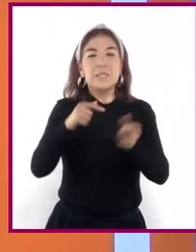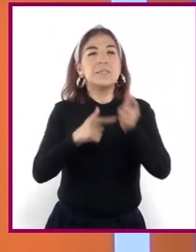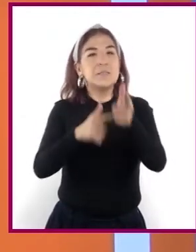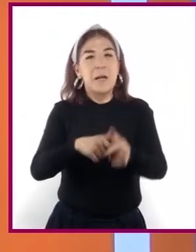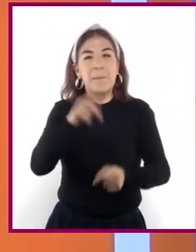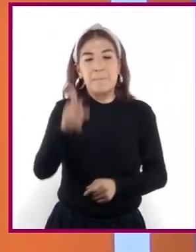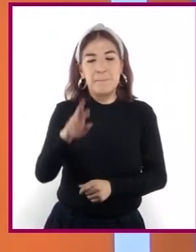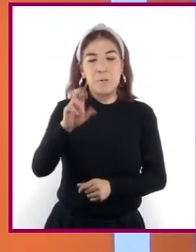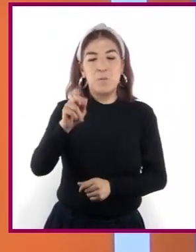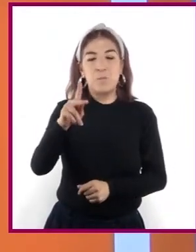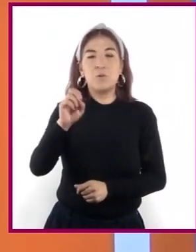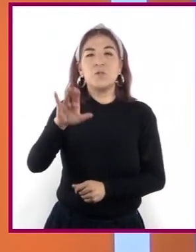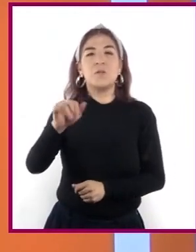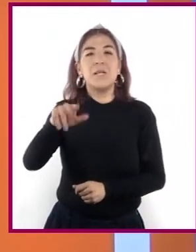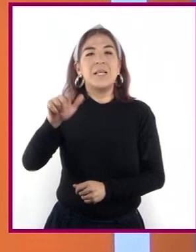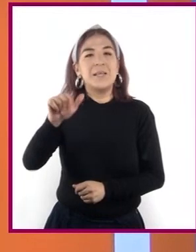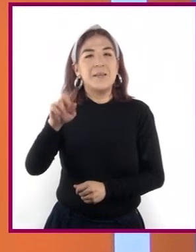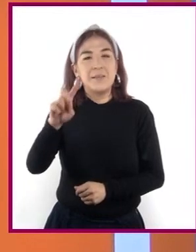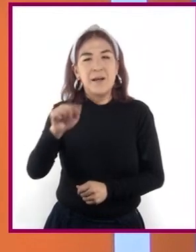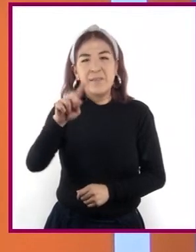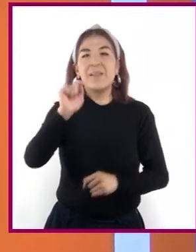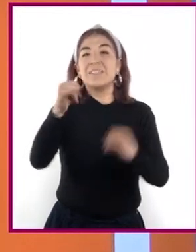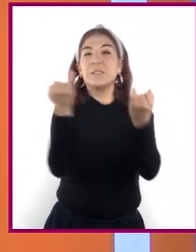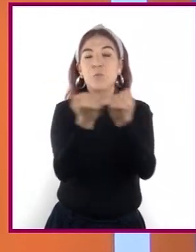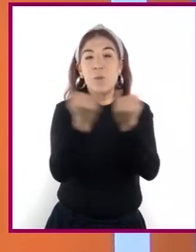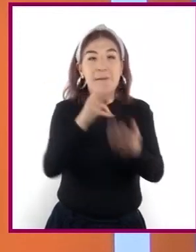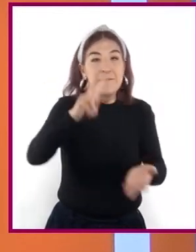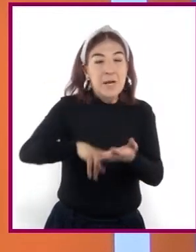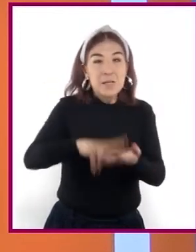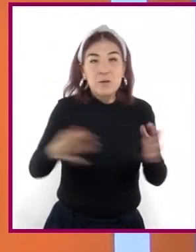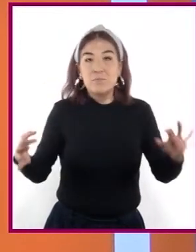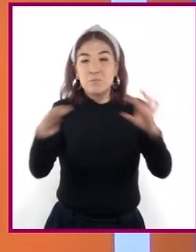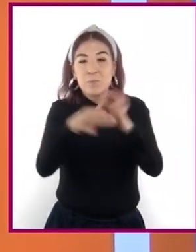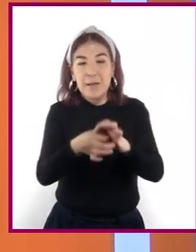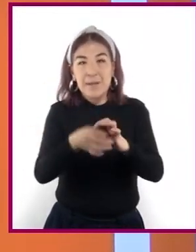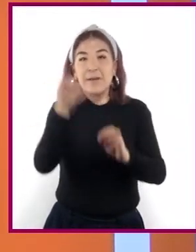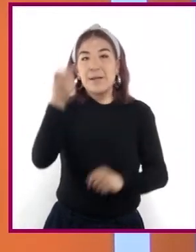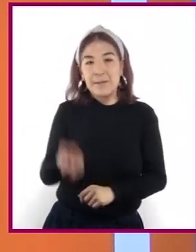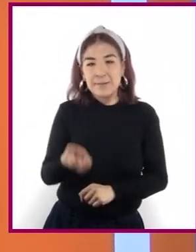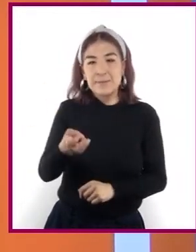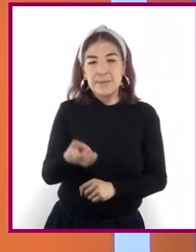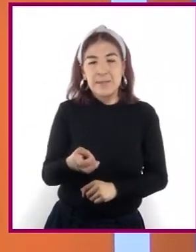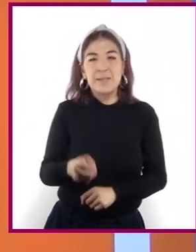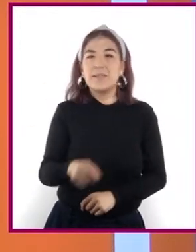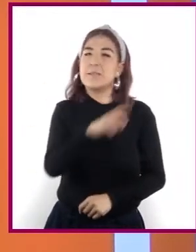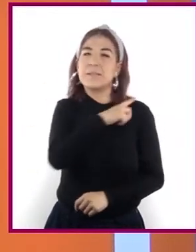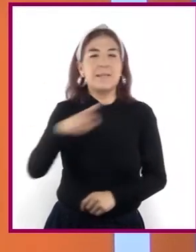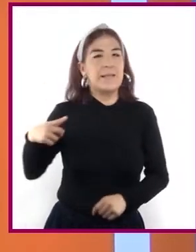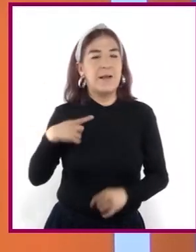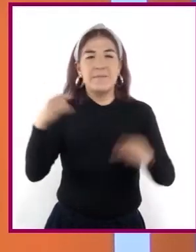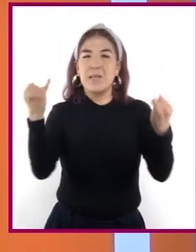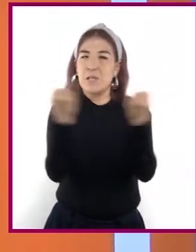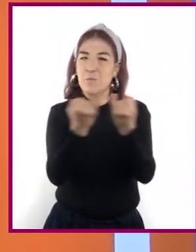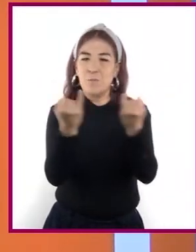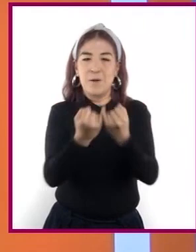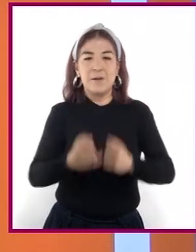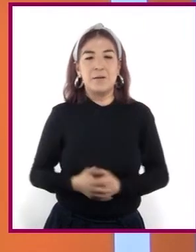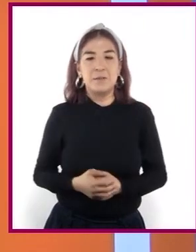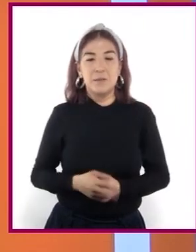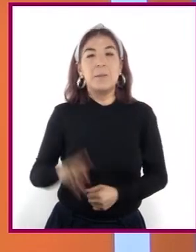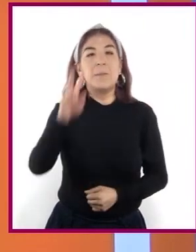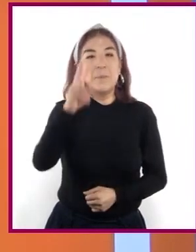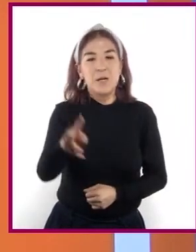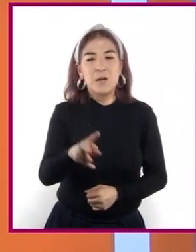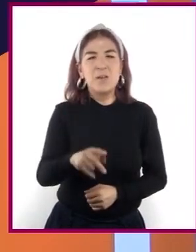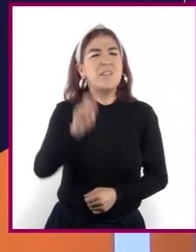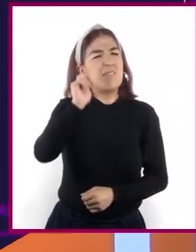de proporcionalidad, en la que el producto entre los valores de las magnitudes correspondientes debe ser igual. Veamos